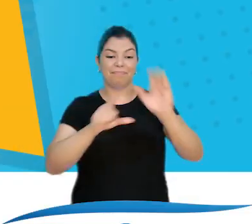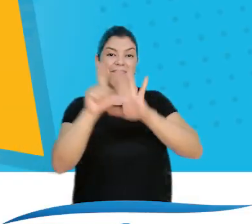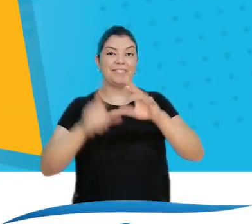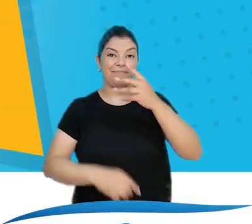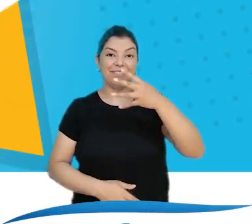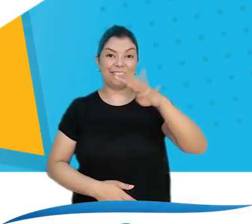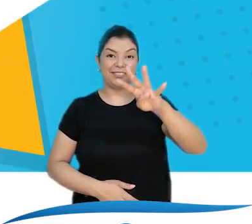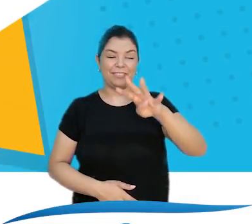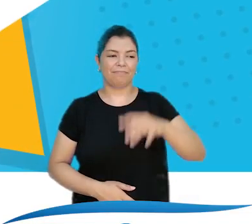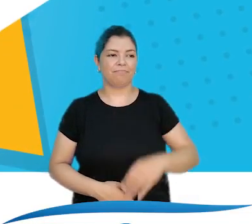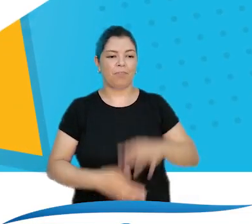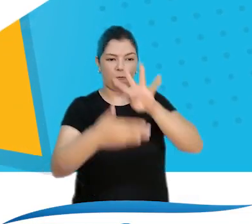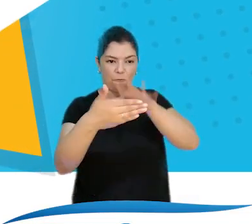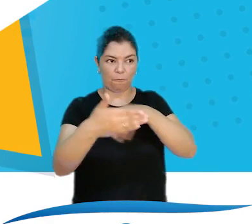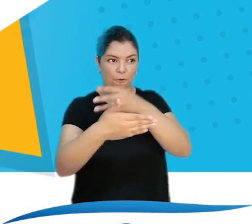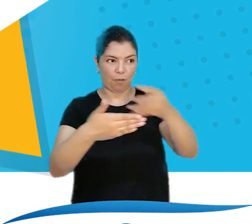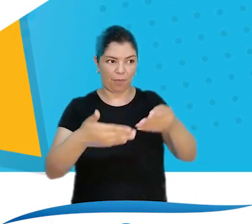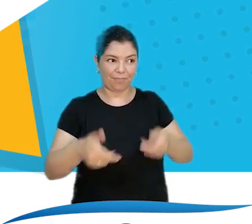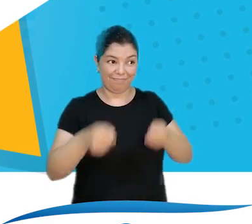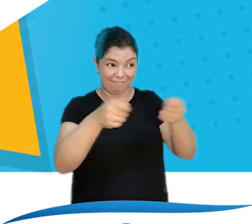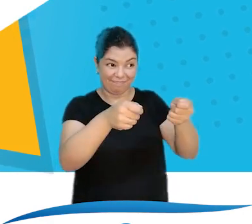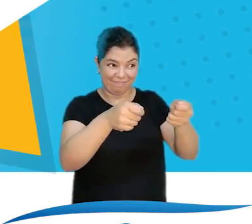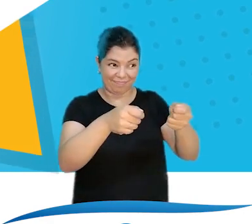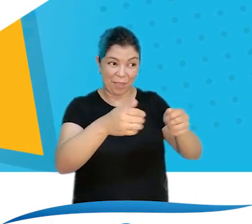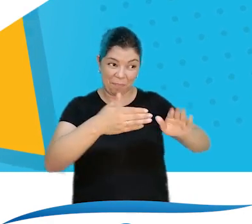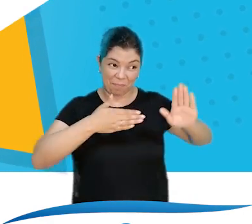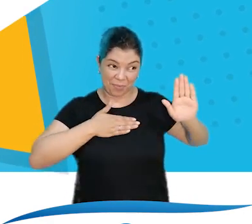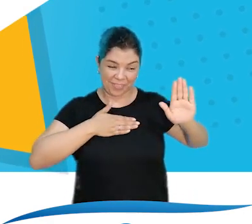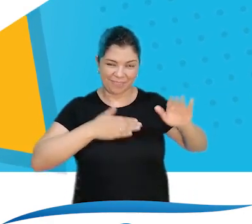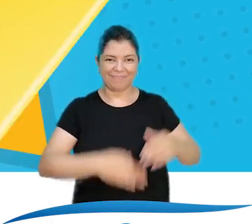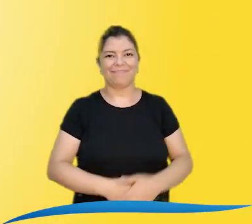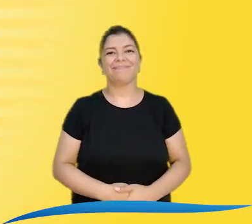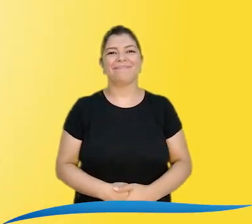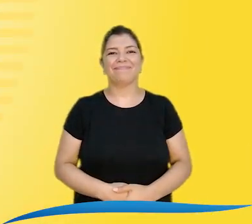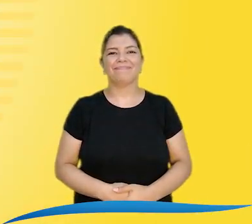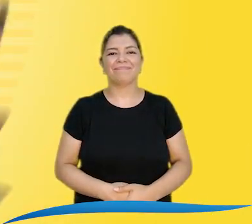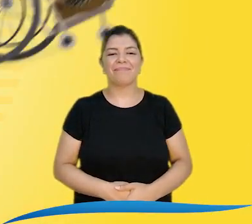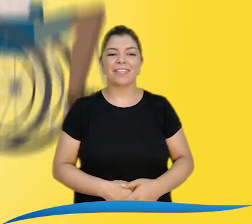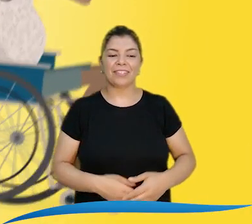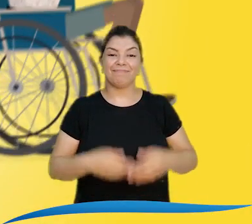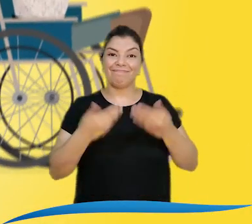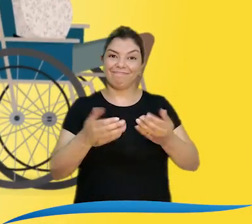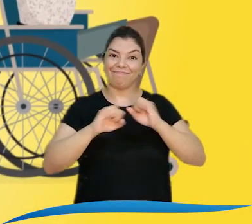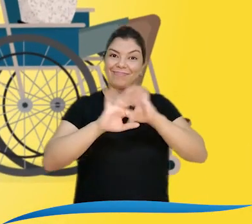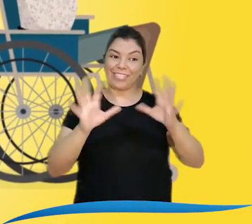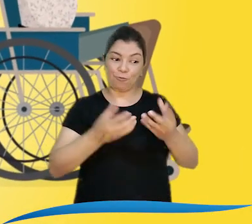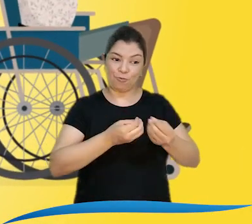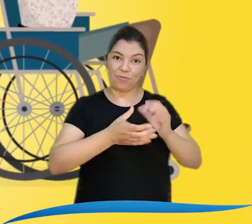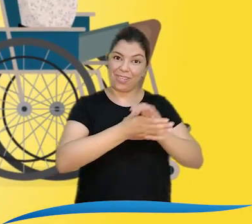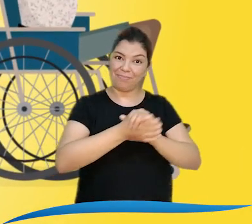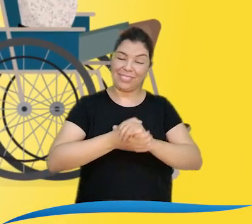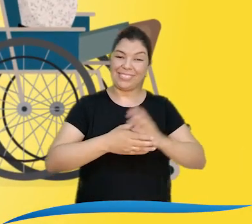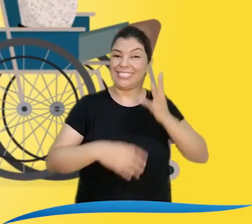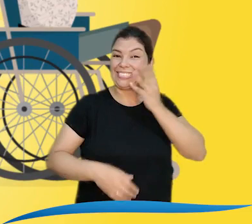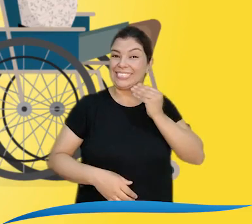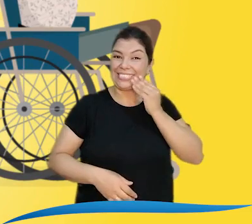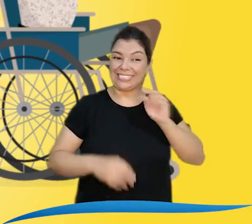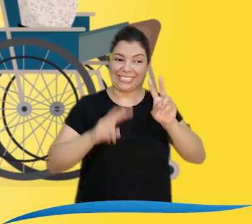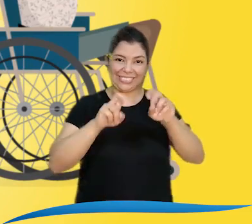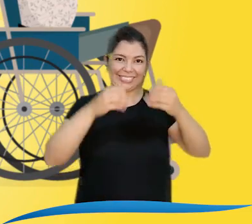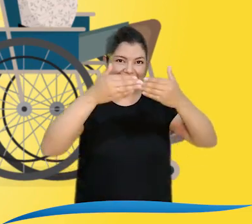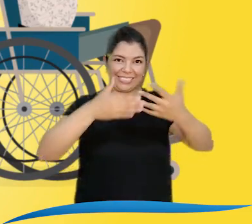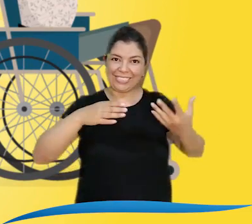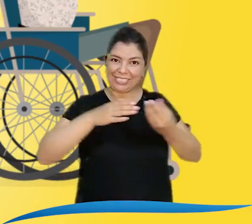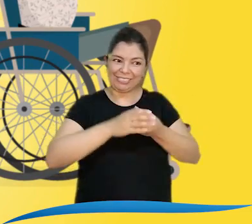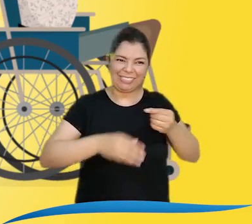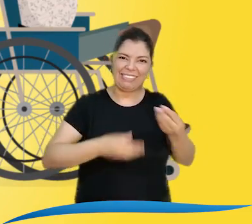Episodio 14. El formatico que les habíamos prometido. Así clarito son las aventuras de un grupo de amigos y expertos en el tema